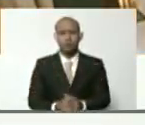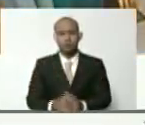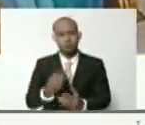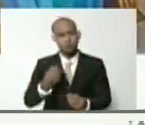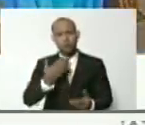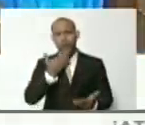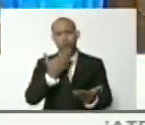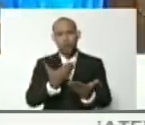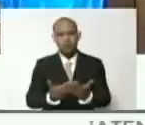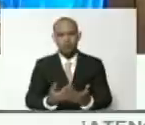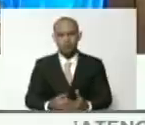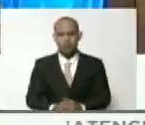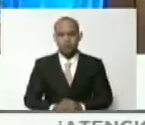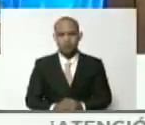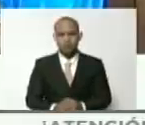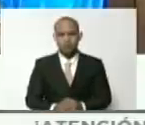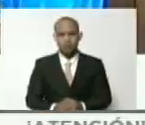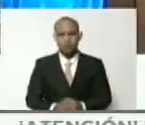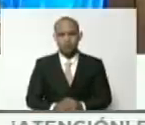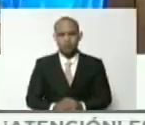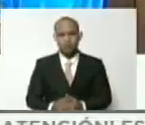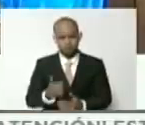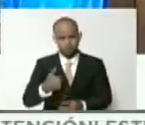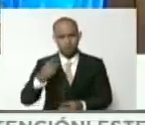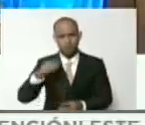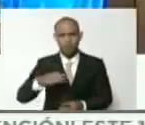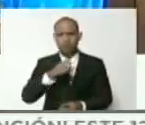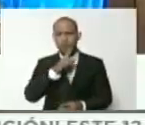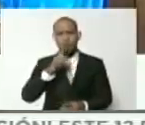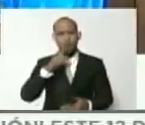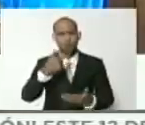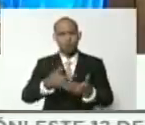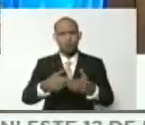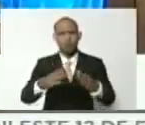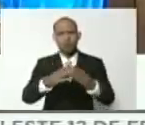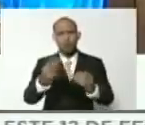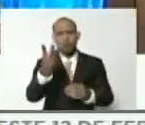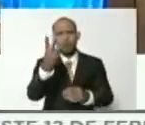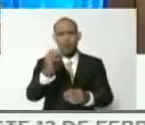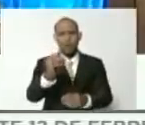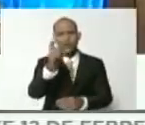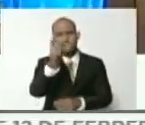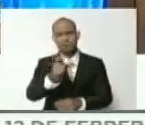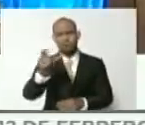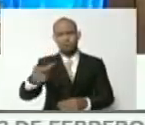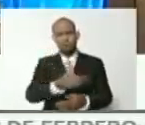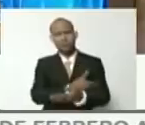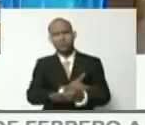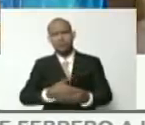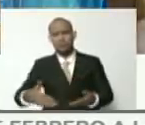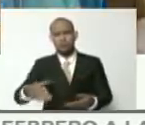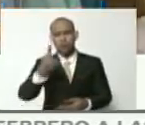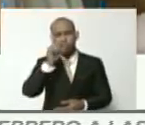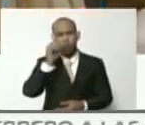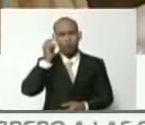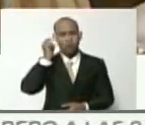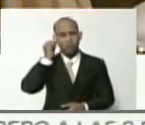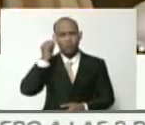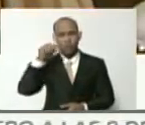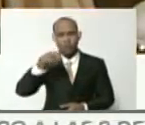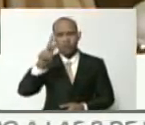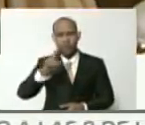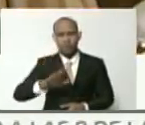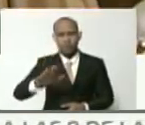Agradezco mucho y lo hago a nombre de los 30 millones de venezolanos y venezolanas,